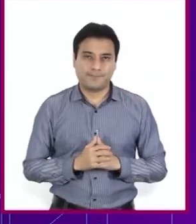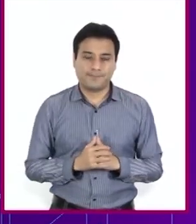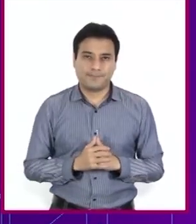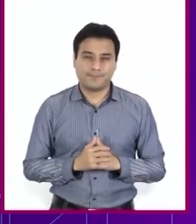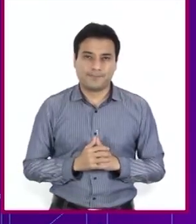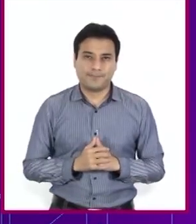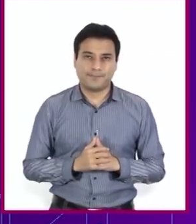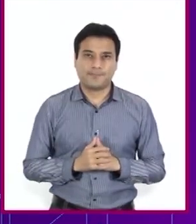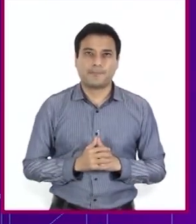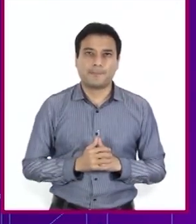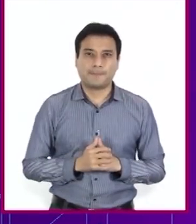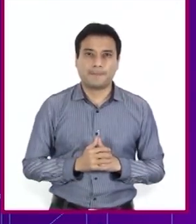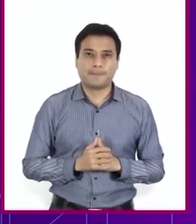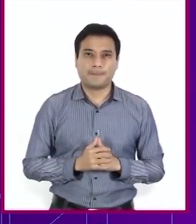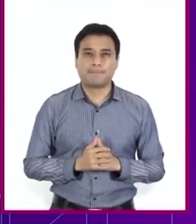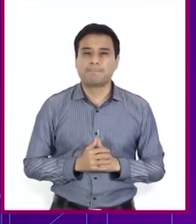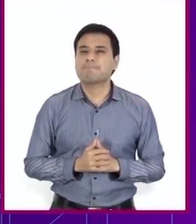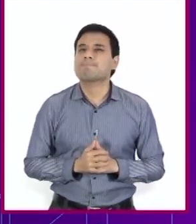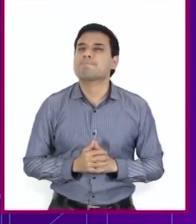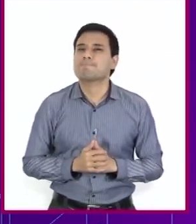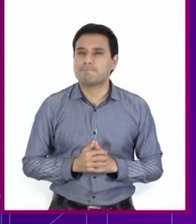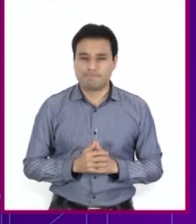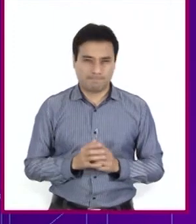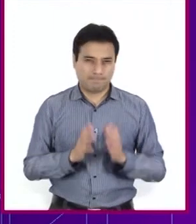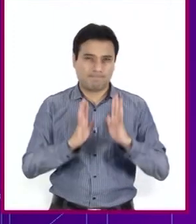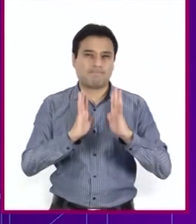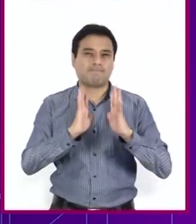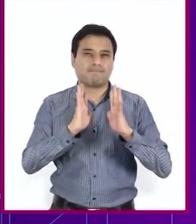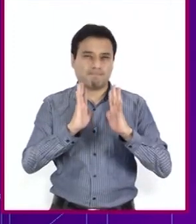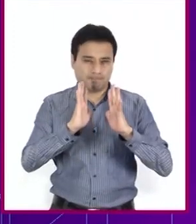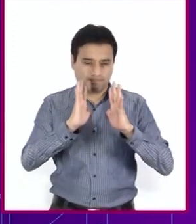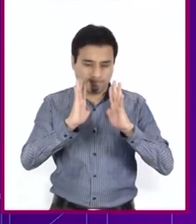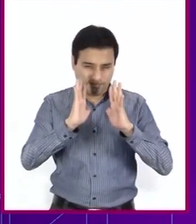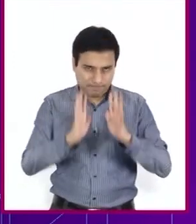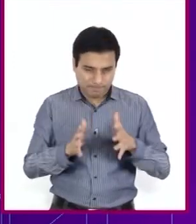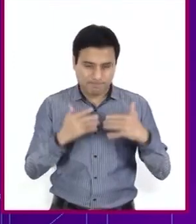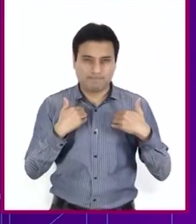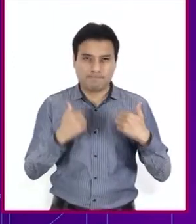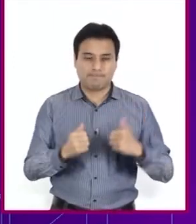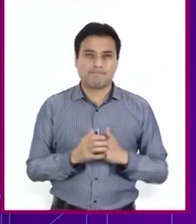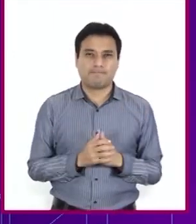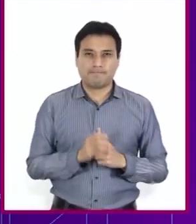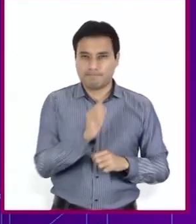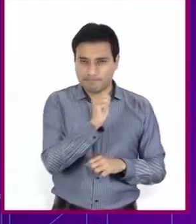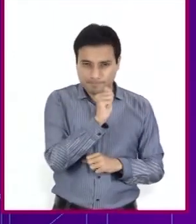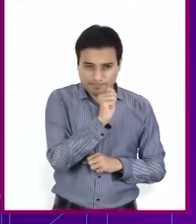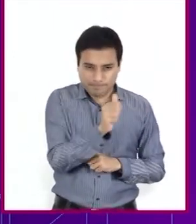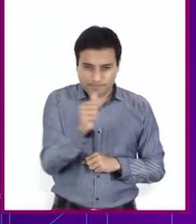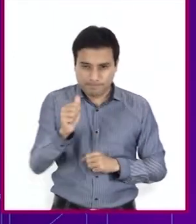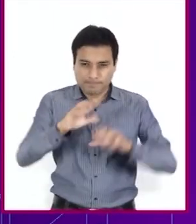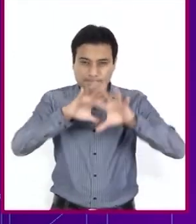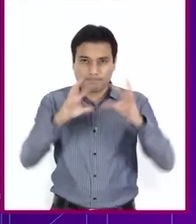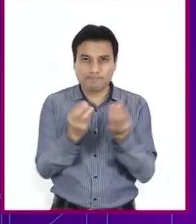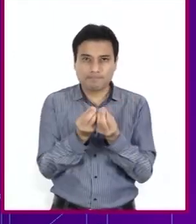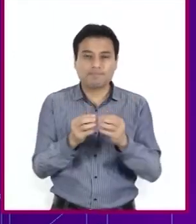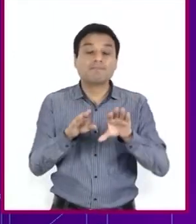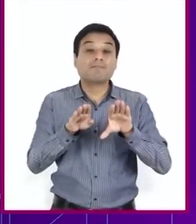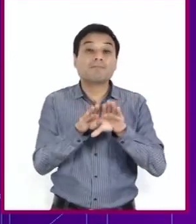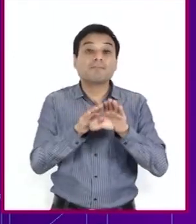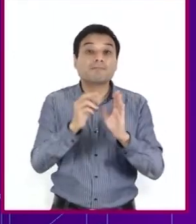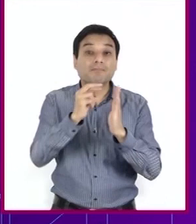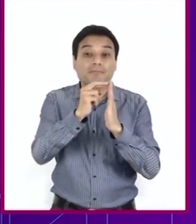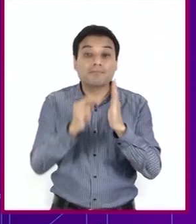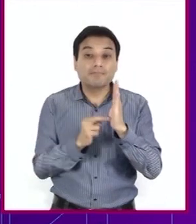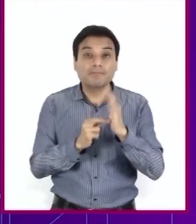segmentos. De este modo, para el total de segmentos de cada figura, sumamos la expresión